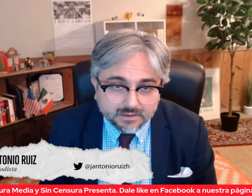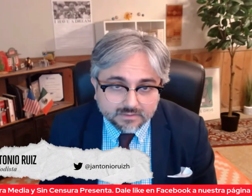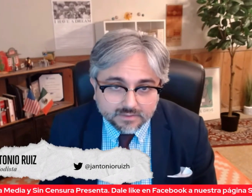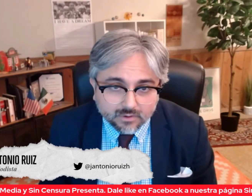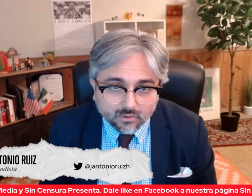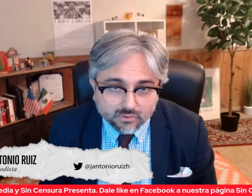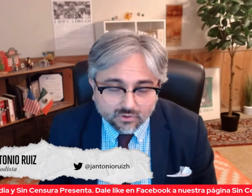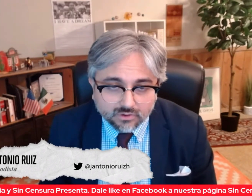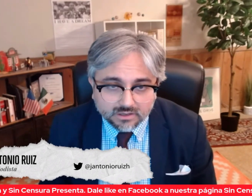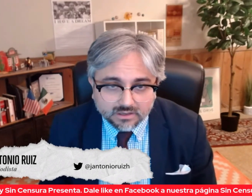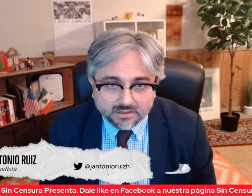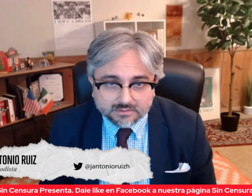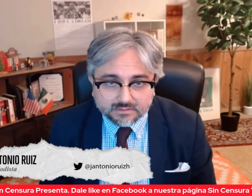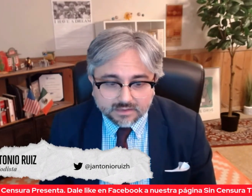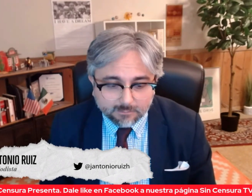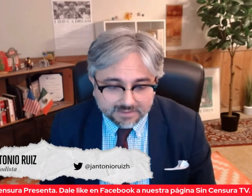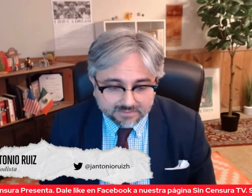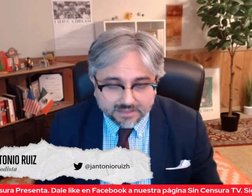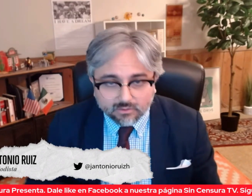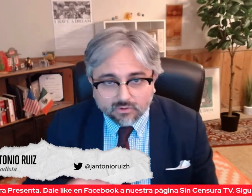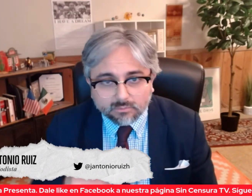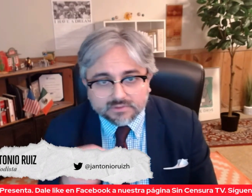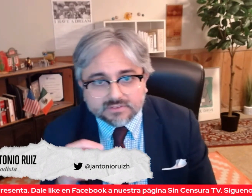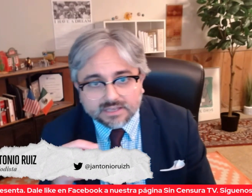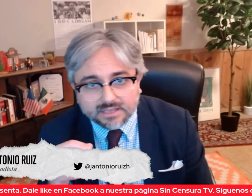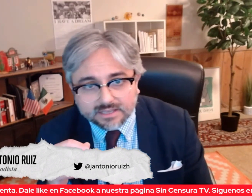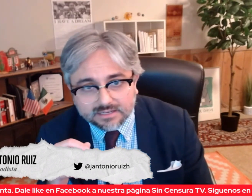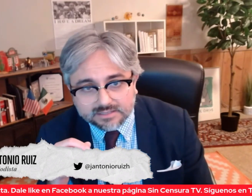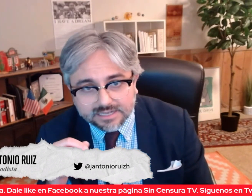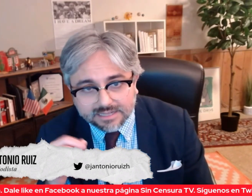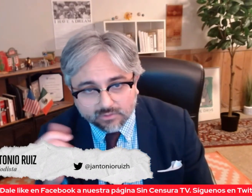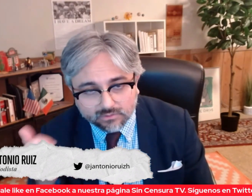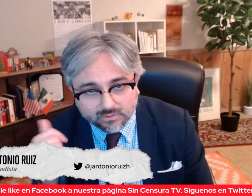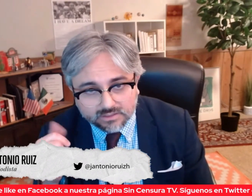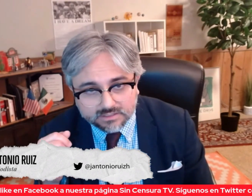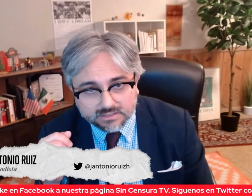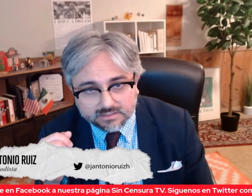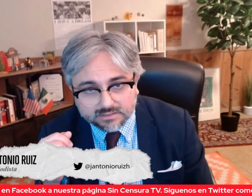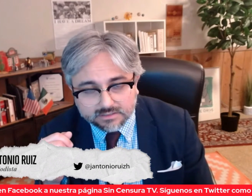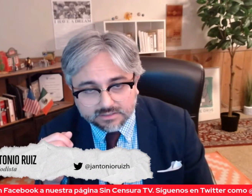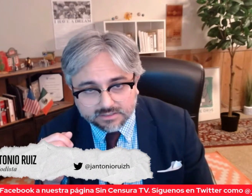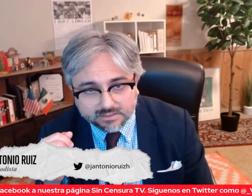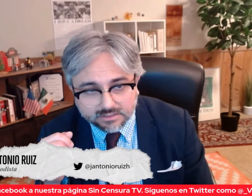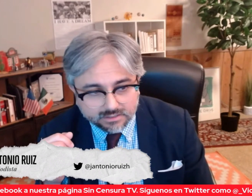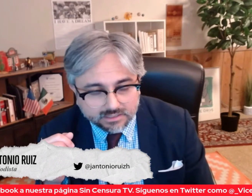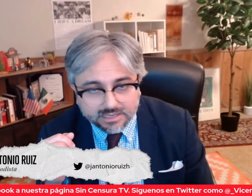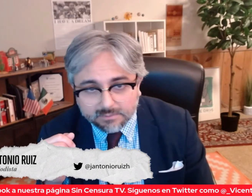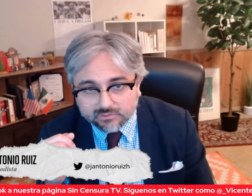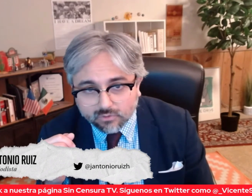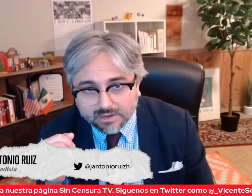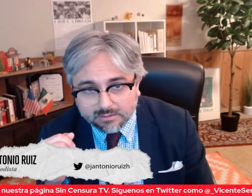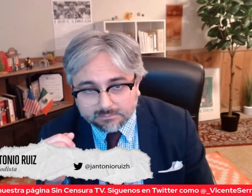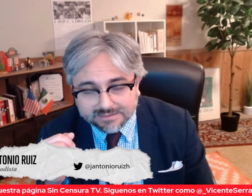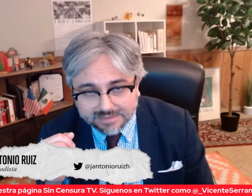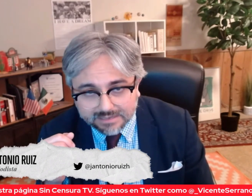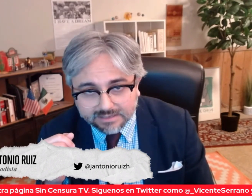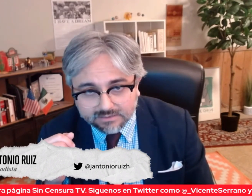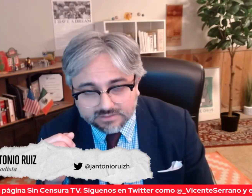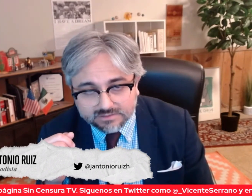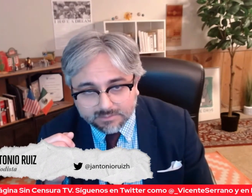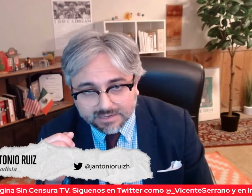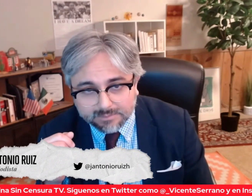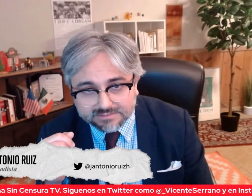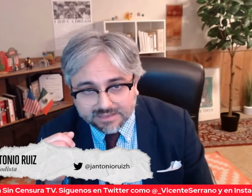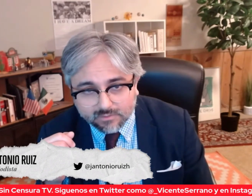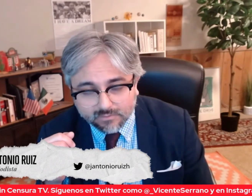crímenes de odio. Se ha planteado cómo es que el tirador que encabezó una masacre el